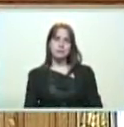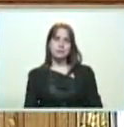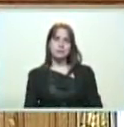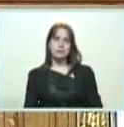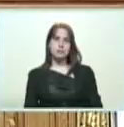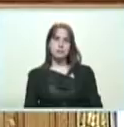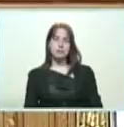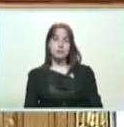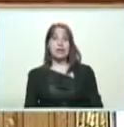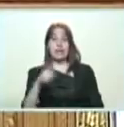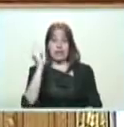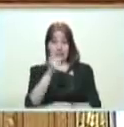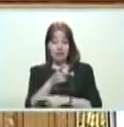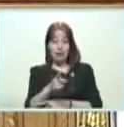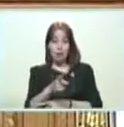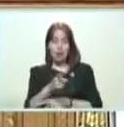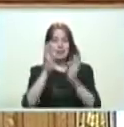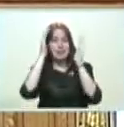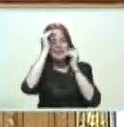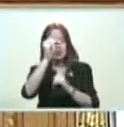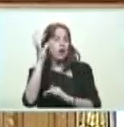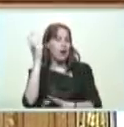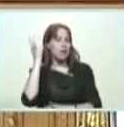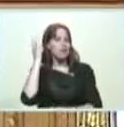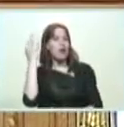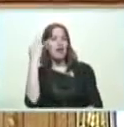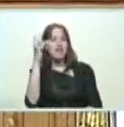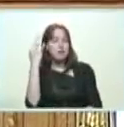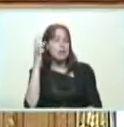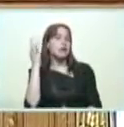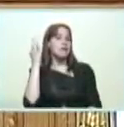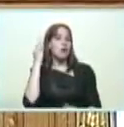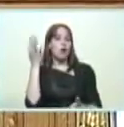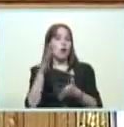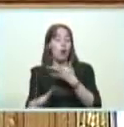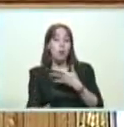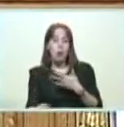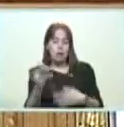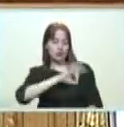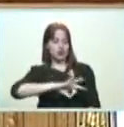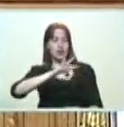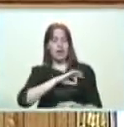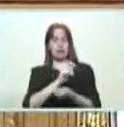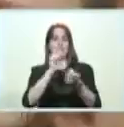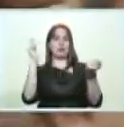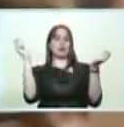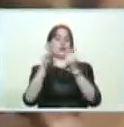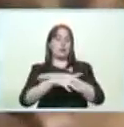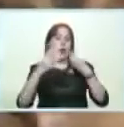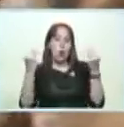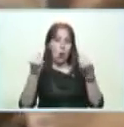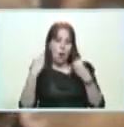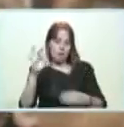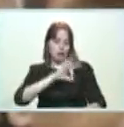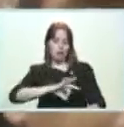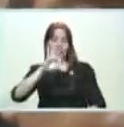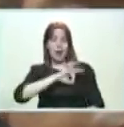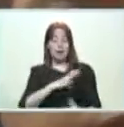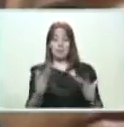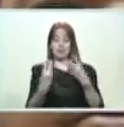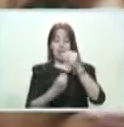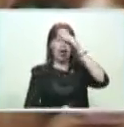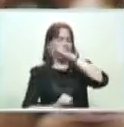Y debemos ser feministas en la medida que busquemos ser socialistas. No hay otra forma de ser socialista sin